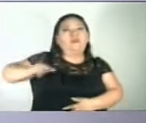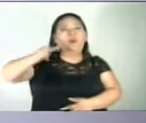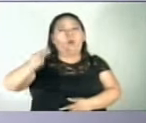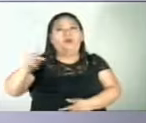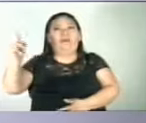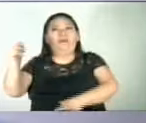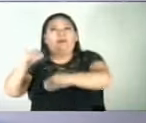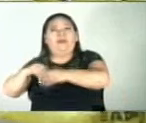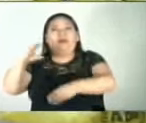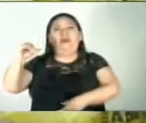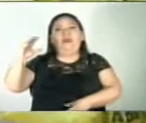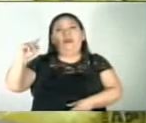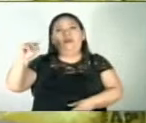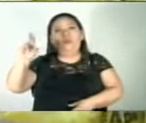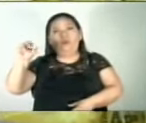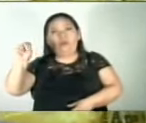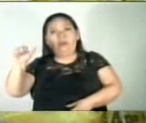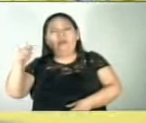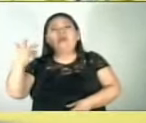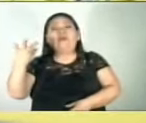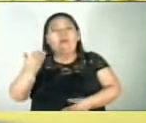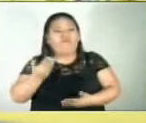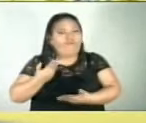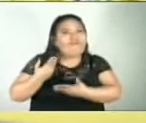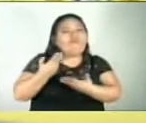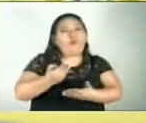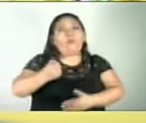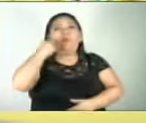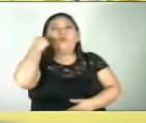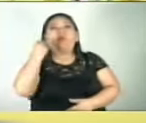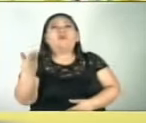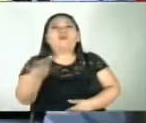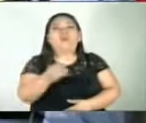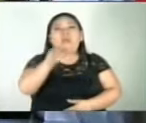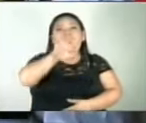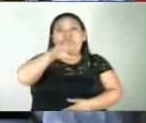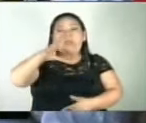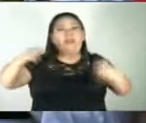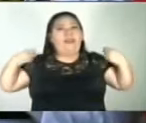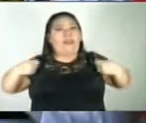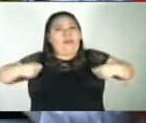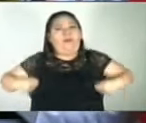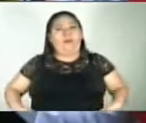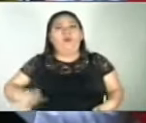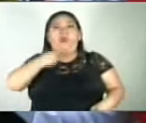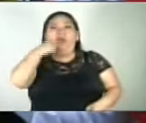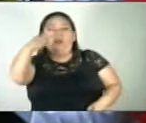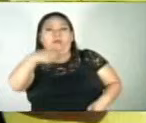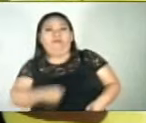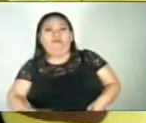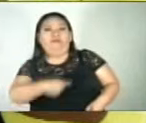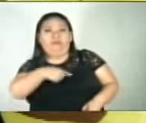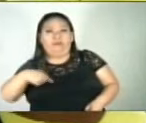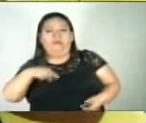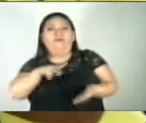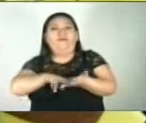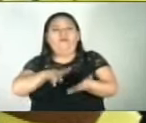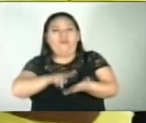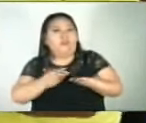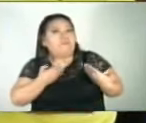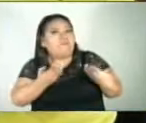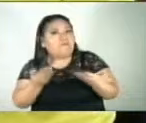Cactusa DRL realiza entrega de un importante donativo de 500 camisetas a comandos de salvamento del Salvador, las